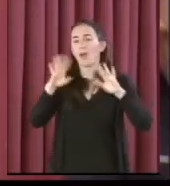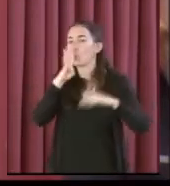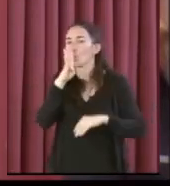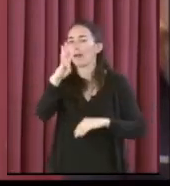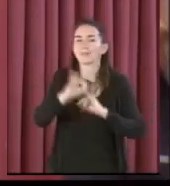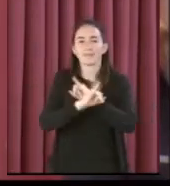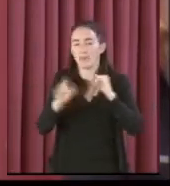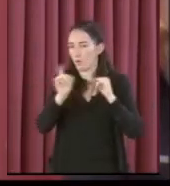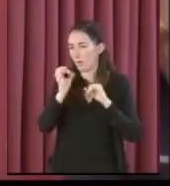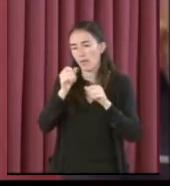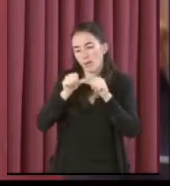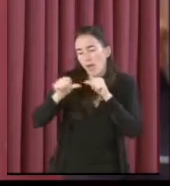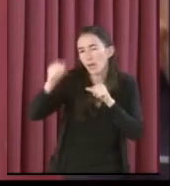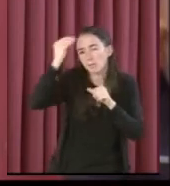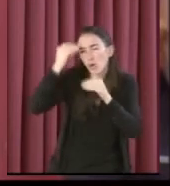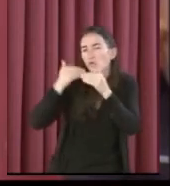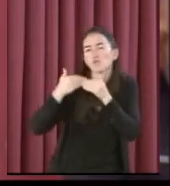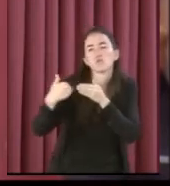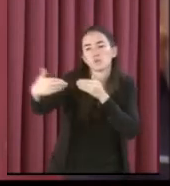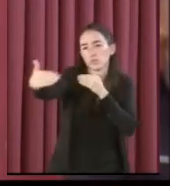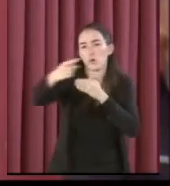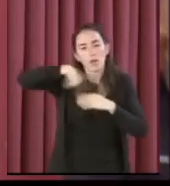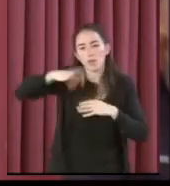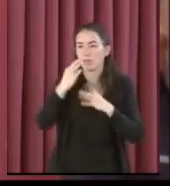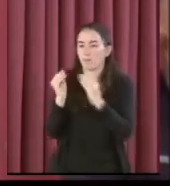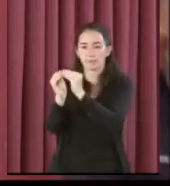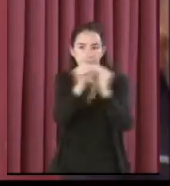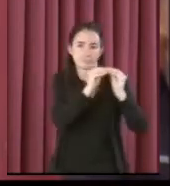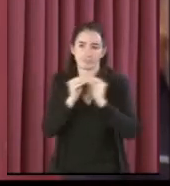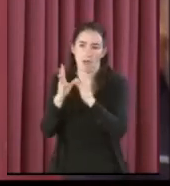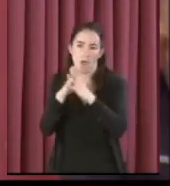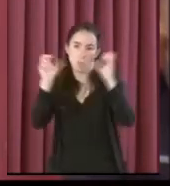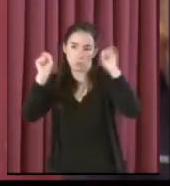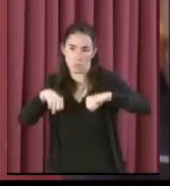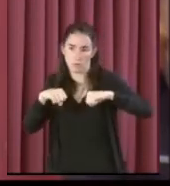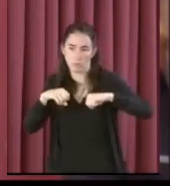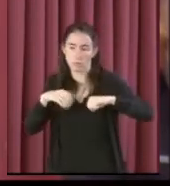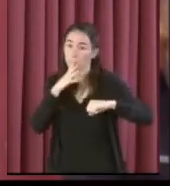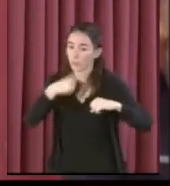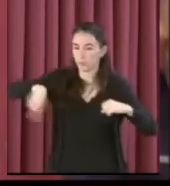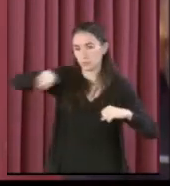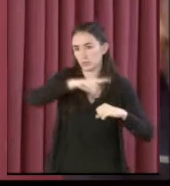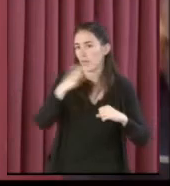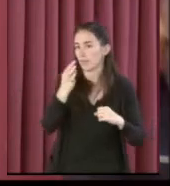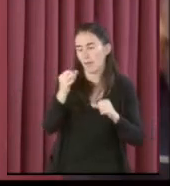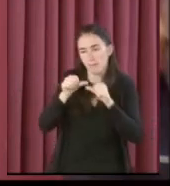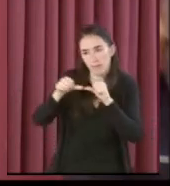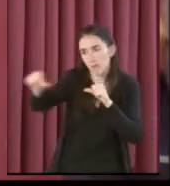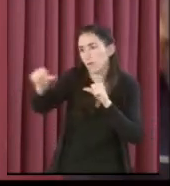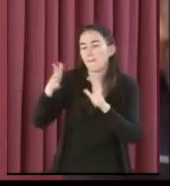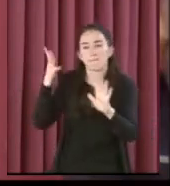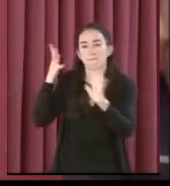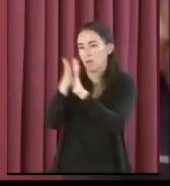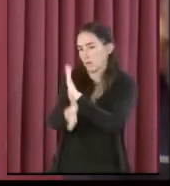que exige una visión de la ciudad consensuada y por ello compartida y por ello perdurable. Y